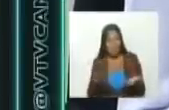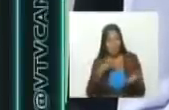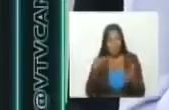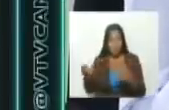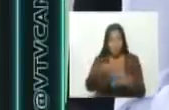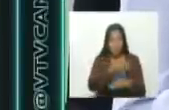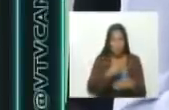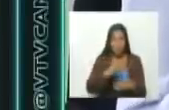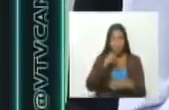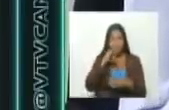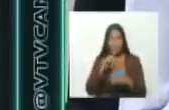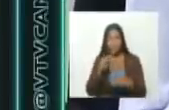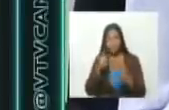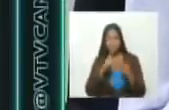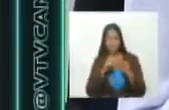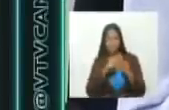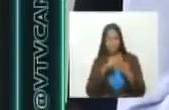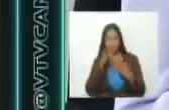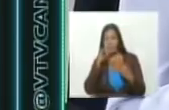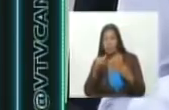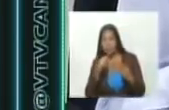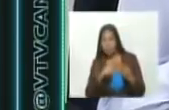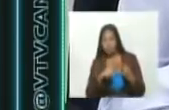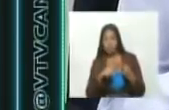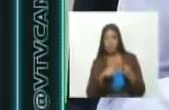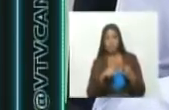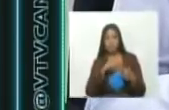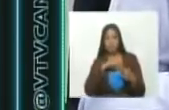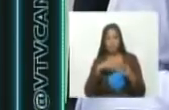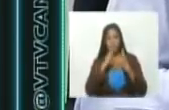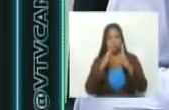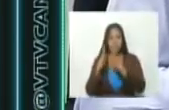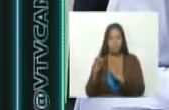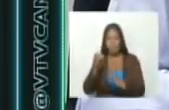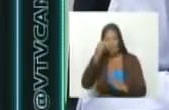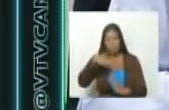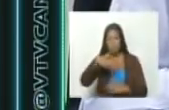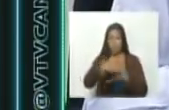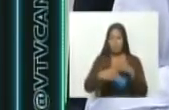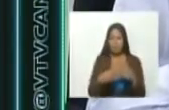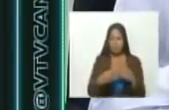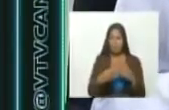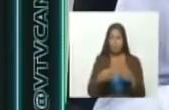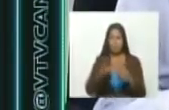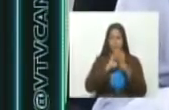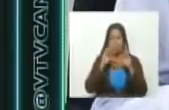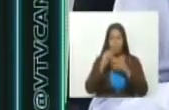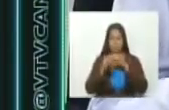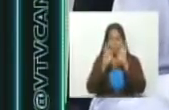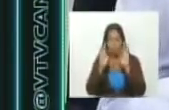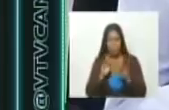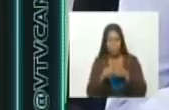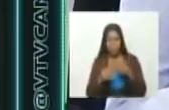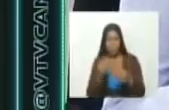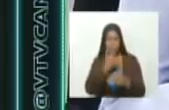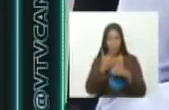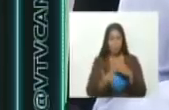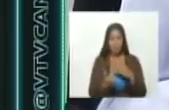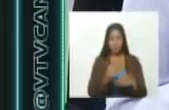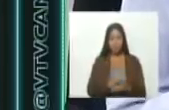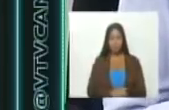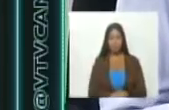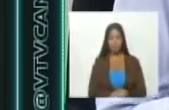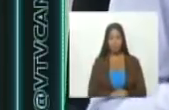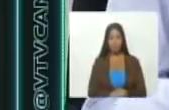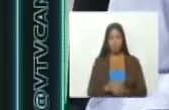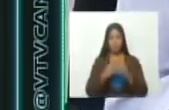recoger información, número uno, denuncias, y para organizar a población en la ejecución de los proyectos y obviamente también